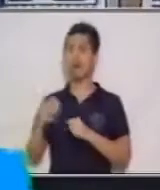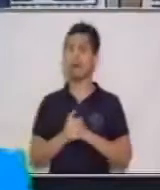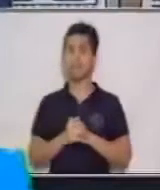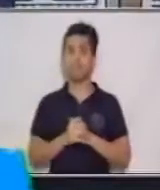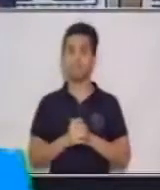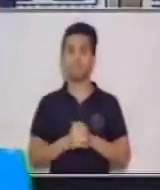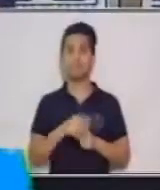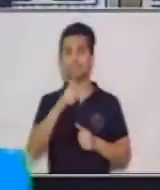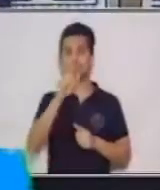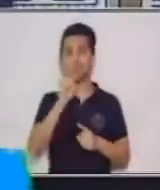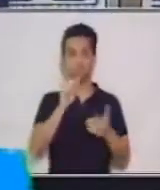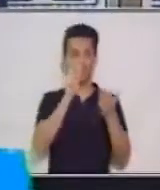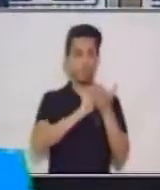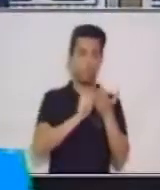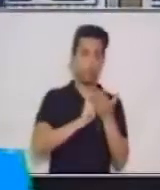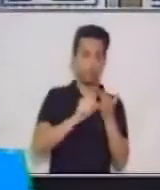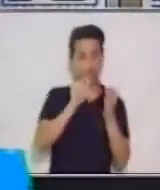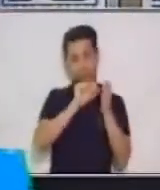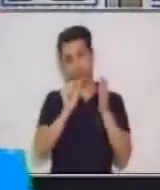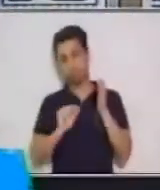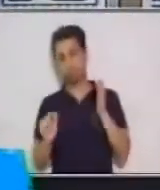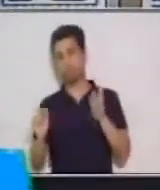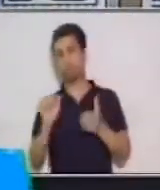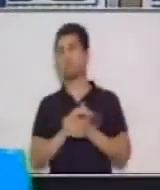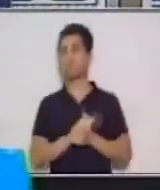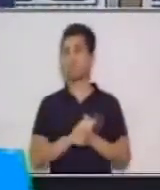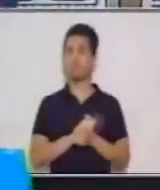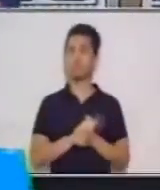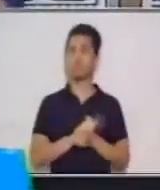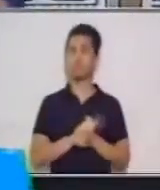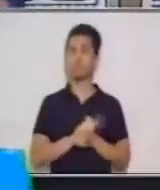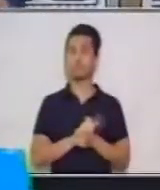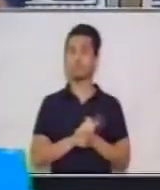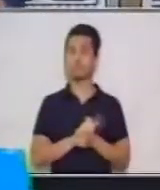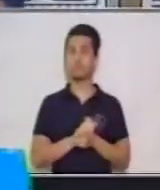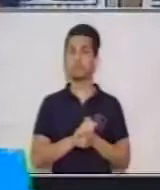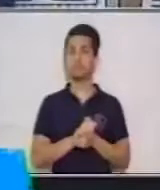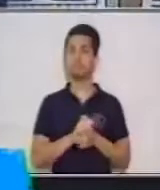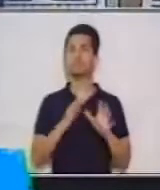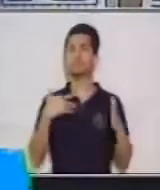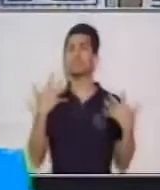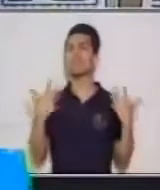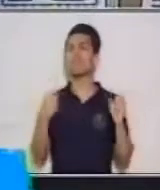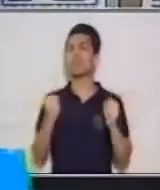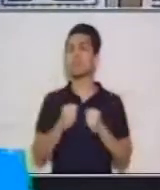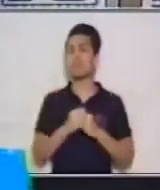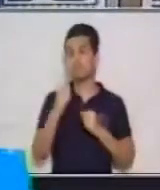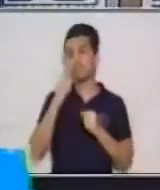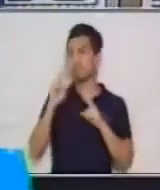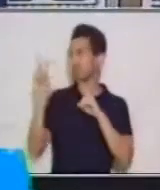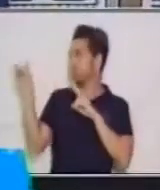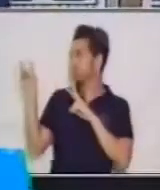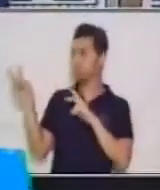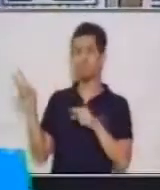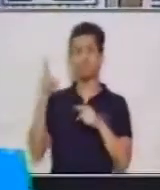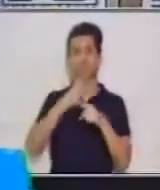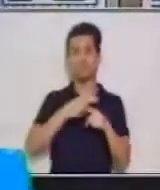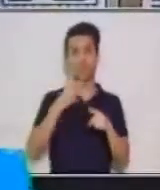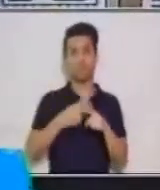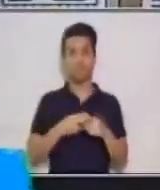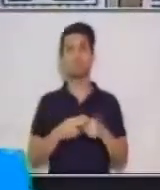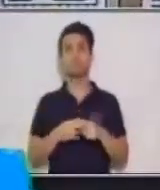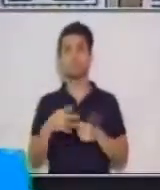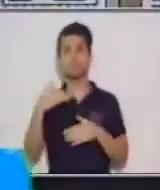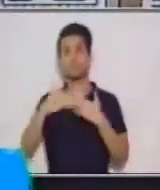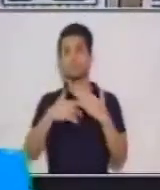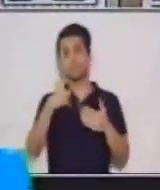los puedes pintar o decorar como desees. ¿Y qué vamos a hacer? Observa estas frases y después tú vas a hacer unas